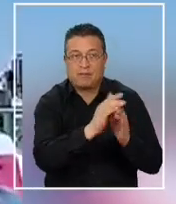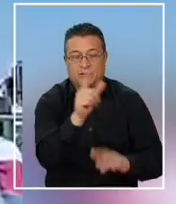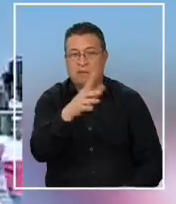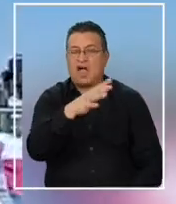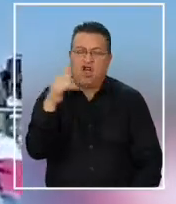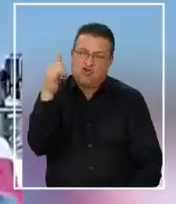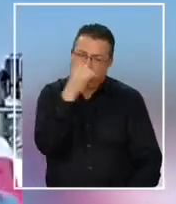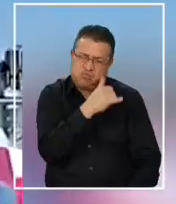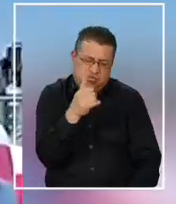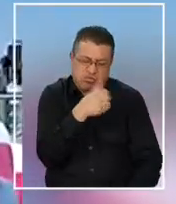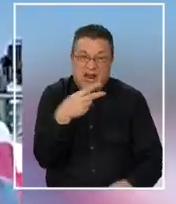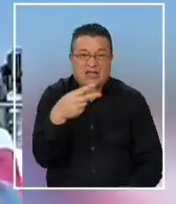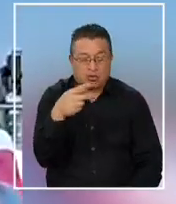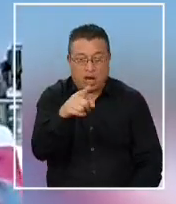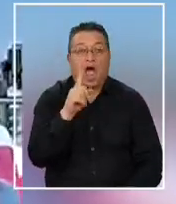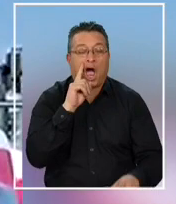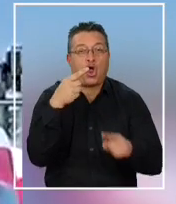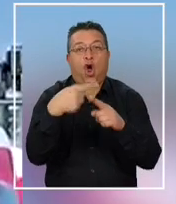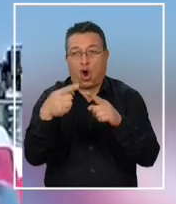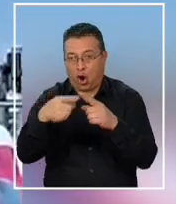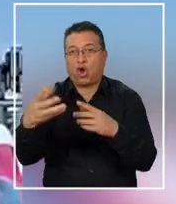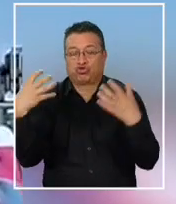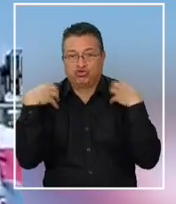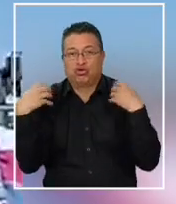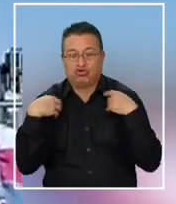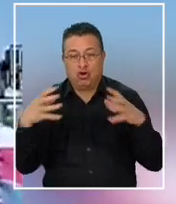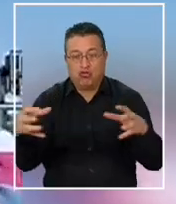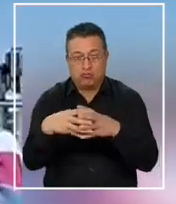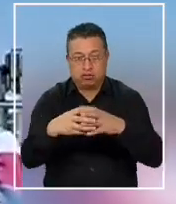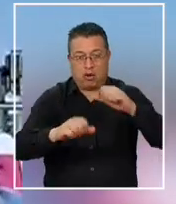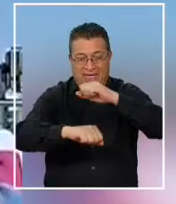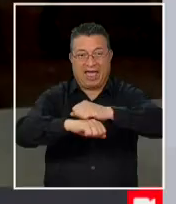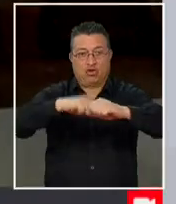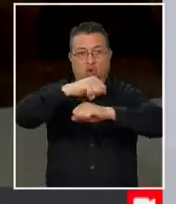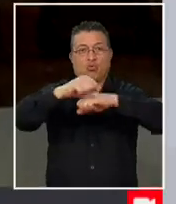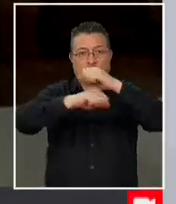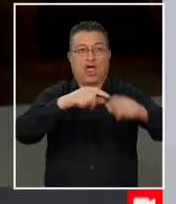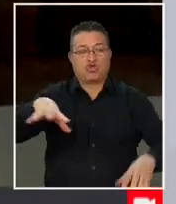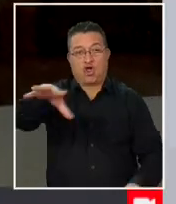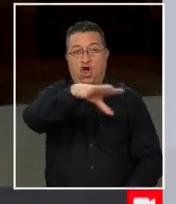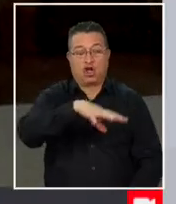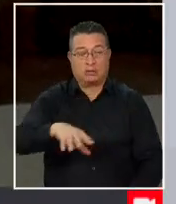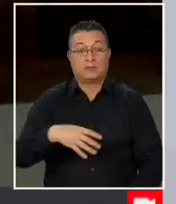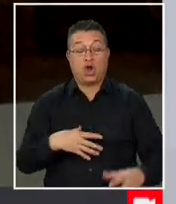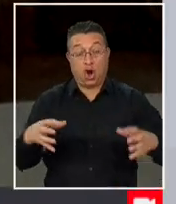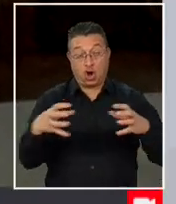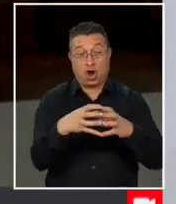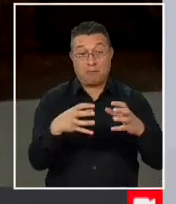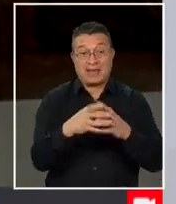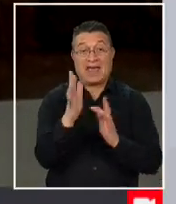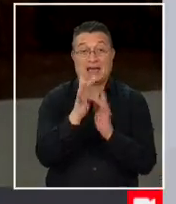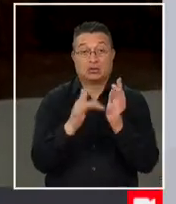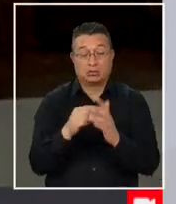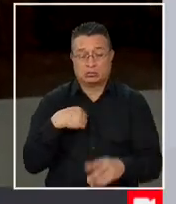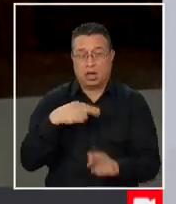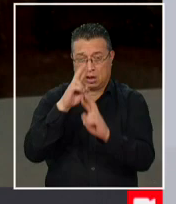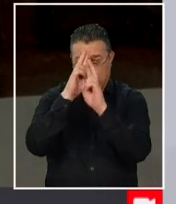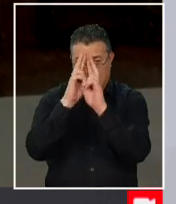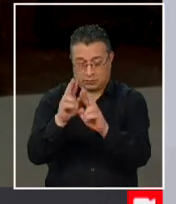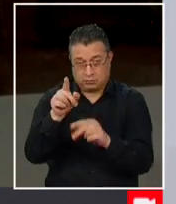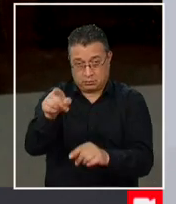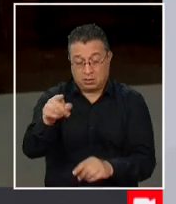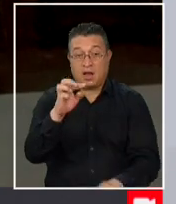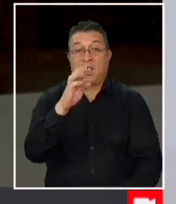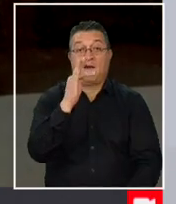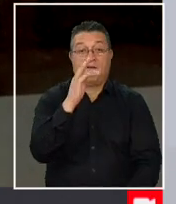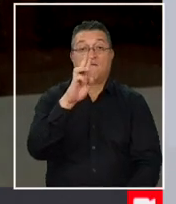sexual murió, pero hay otros responsables, ¿no? La orden en sí, la estructura completa. Como Compañía de Jesús, respetamos la decisión del señor